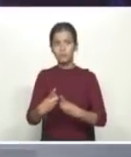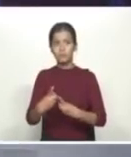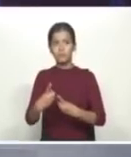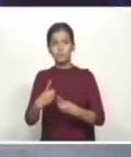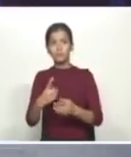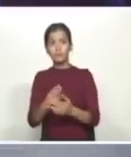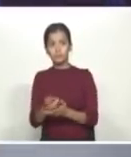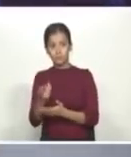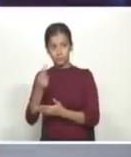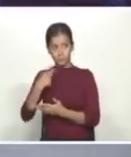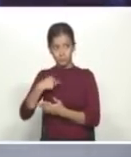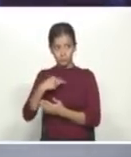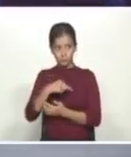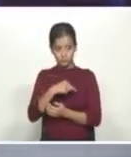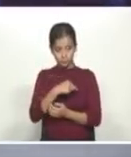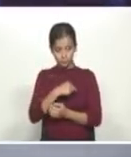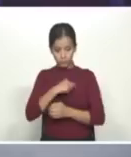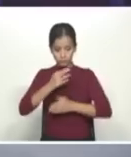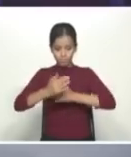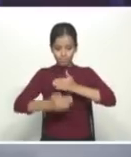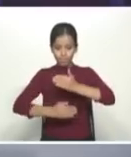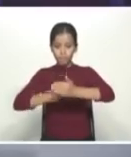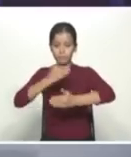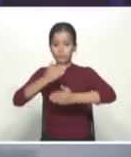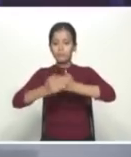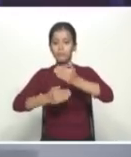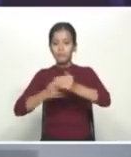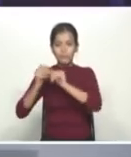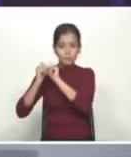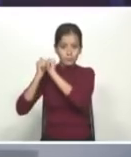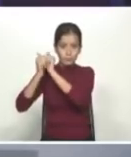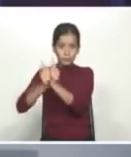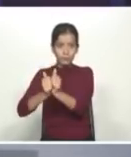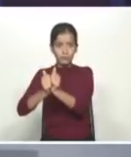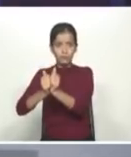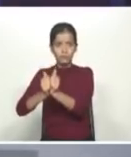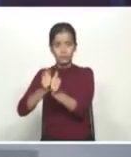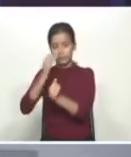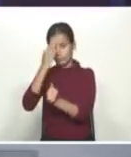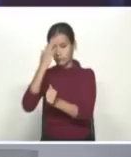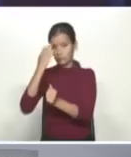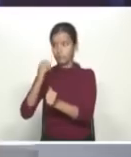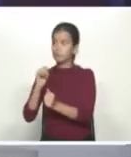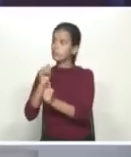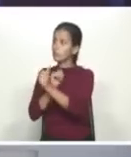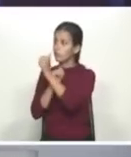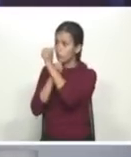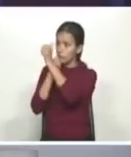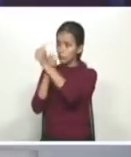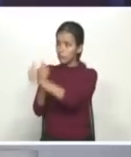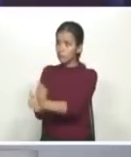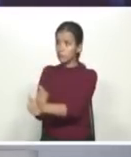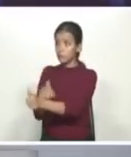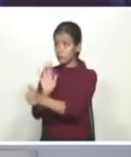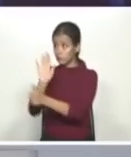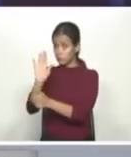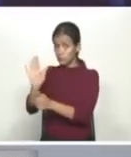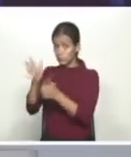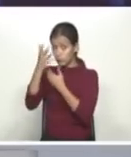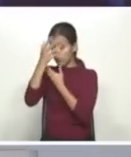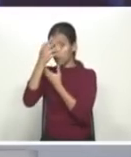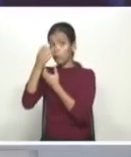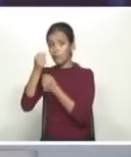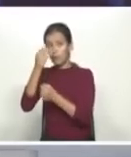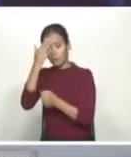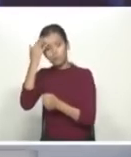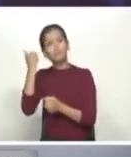pasos que hemos podido dar con ella ha sido porque son fundamentados en esa catadura moral. Porque puede sacar en